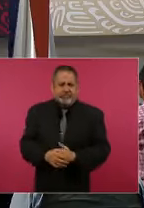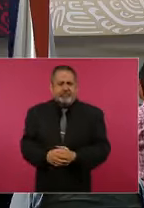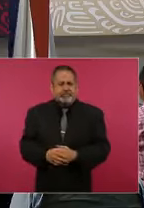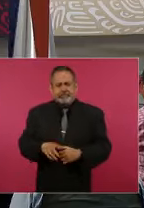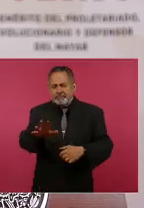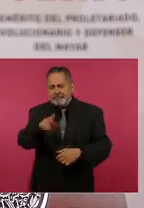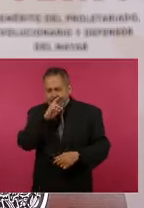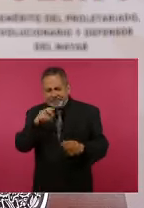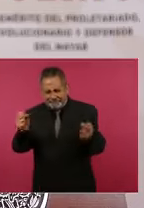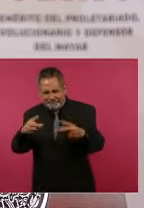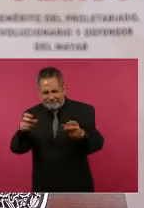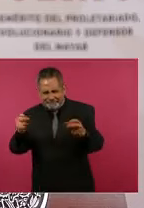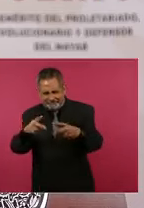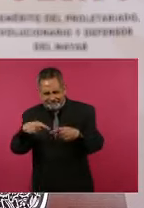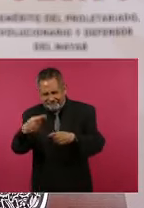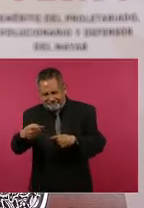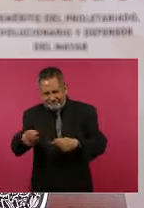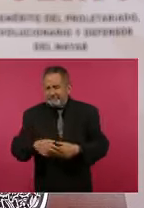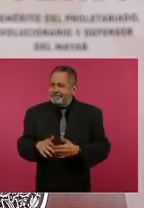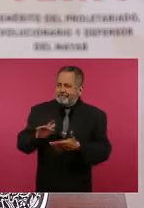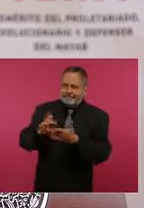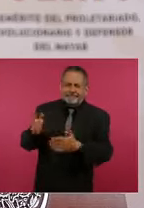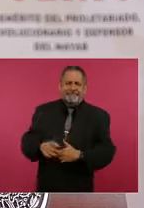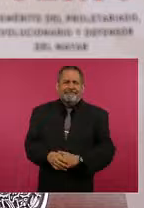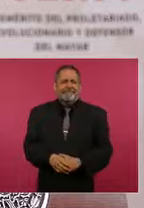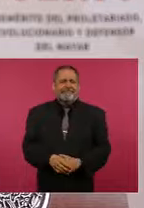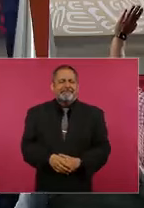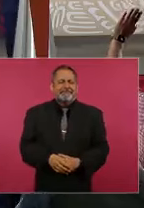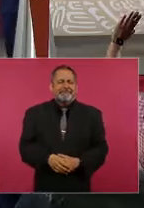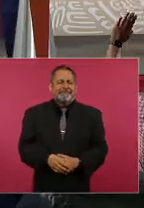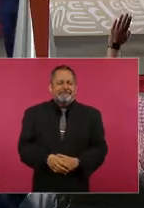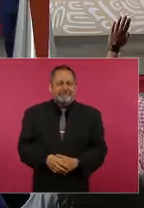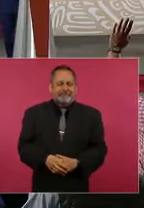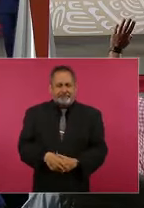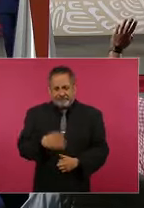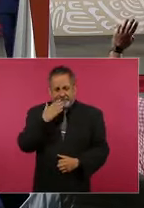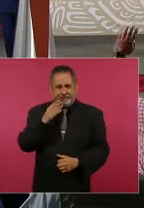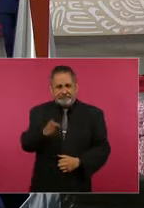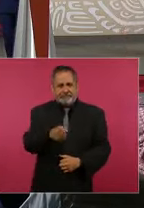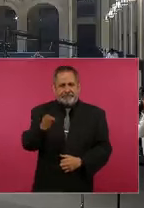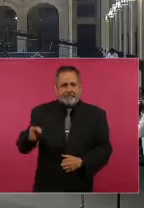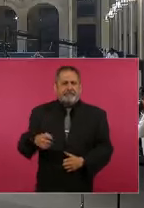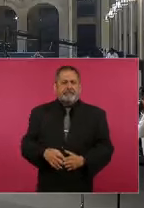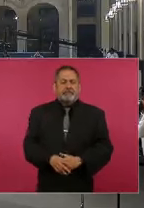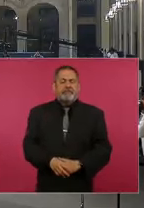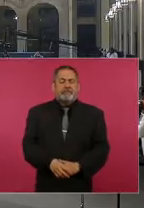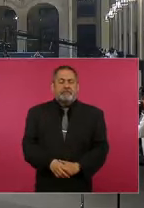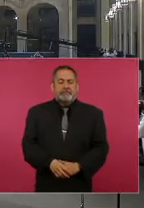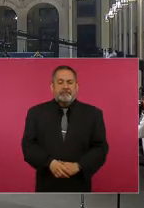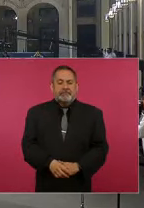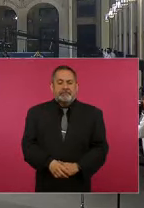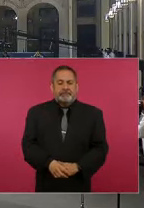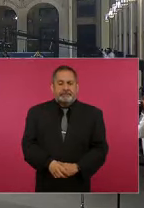seguir encontrando. Gracias. Sí. Gracias, Jesús, también. Muy bien, vamos.